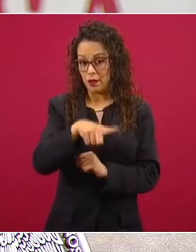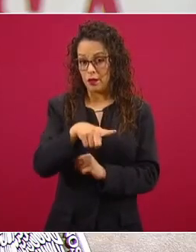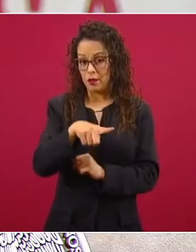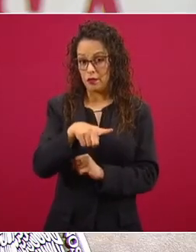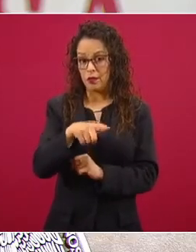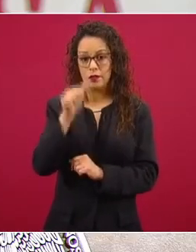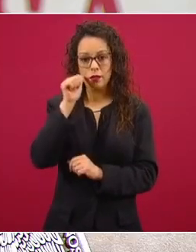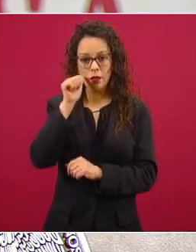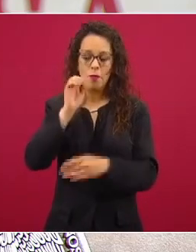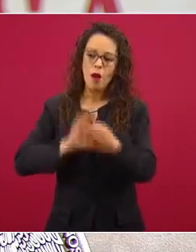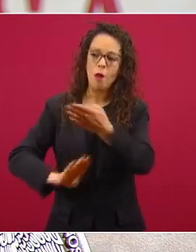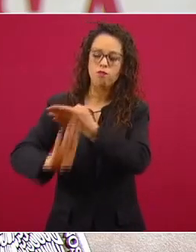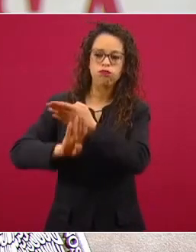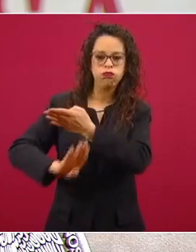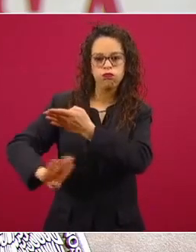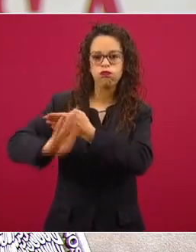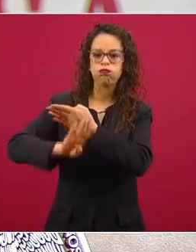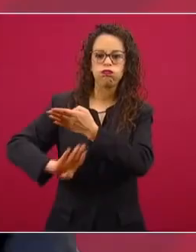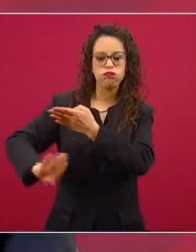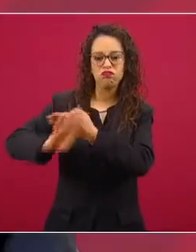contrario a nosotros,